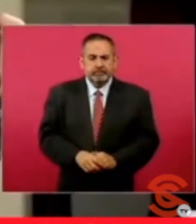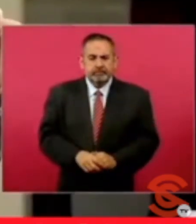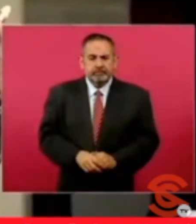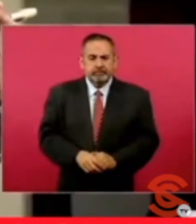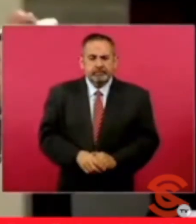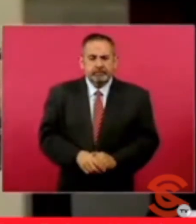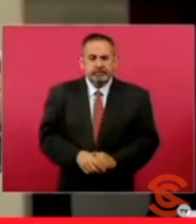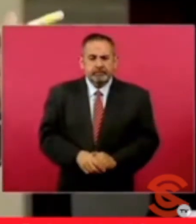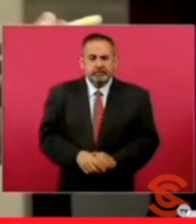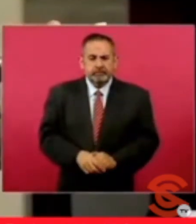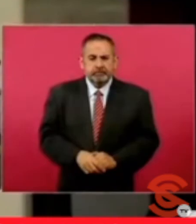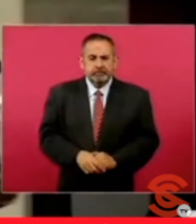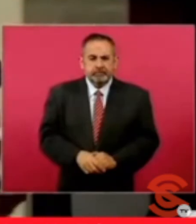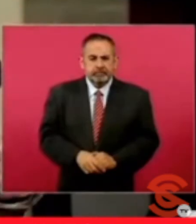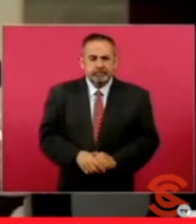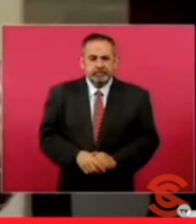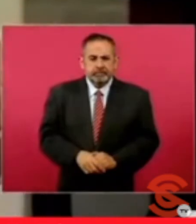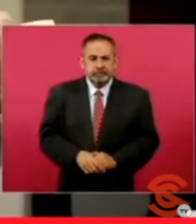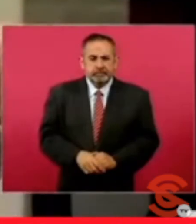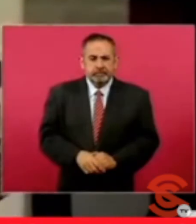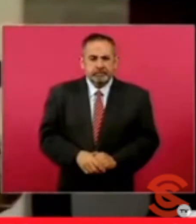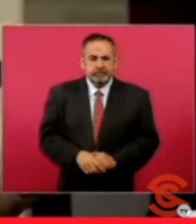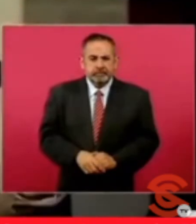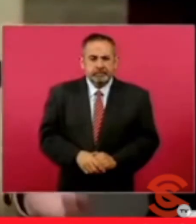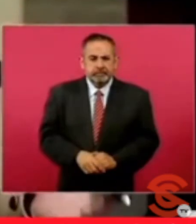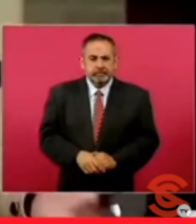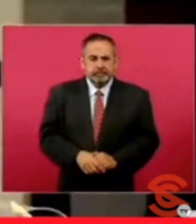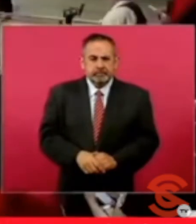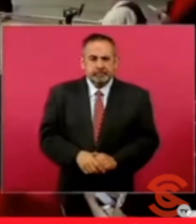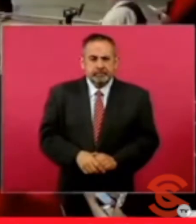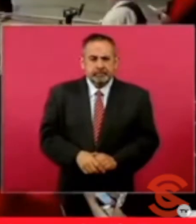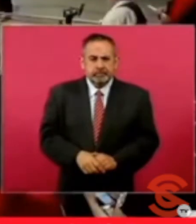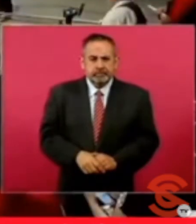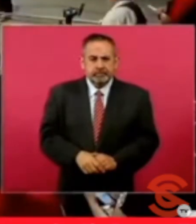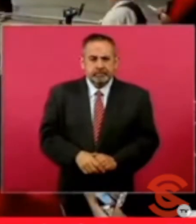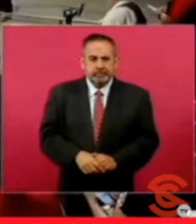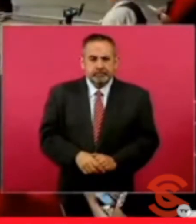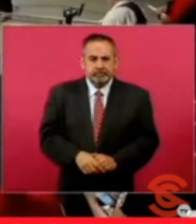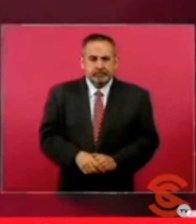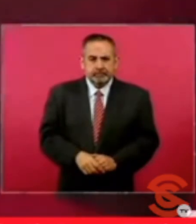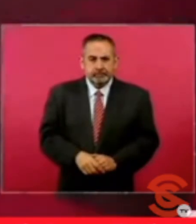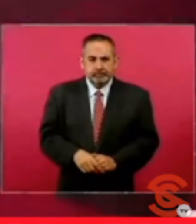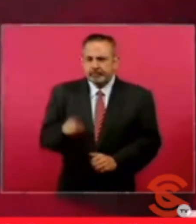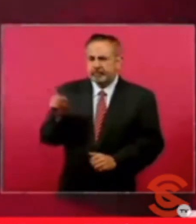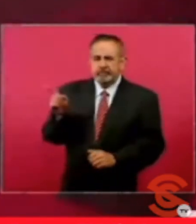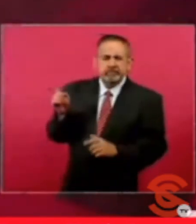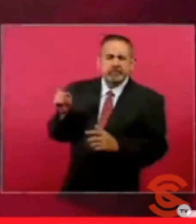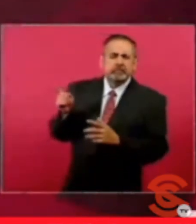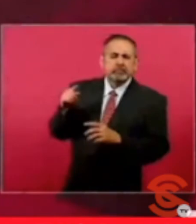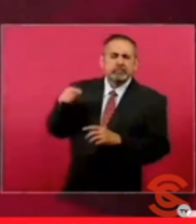no un Jetta, sino otro. Pues a ellos cuánto los acompañan.